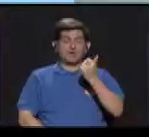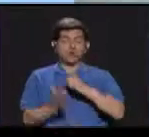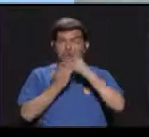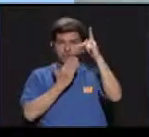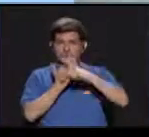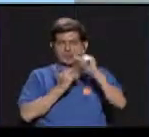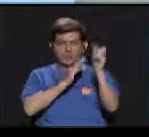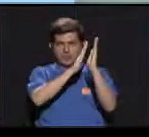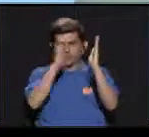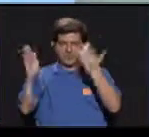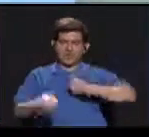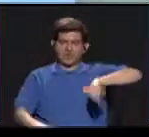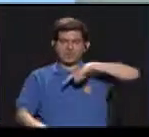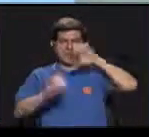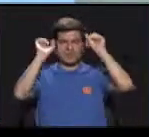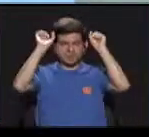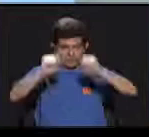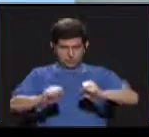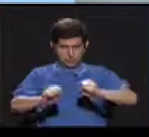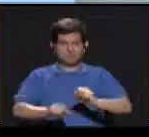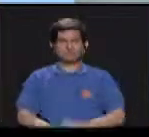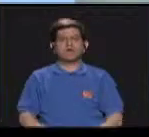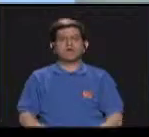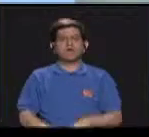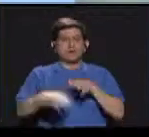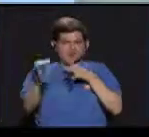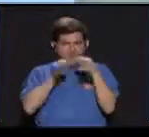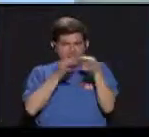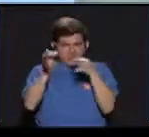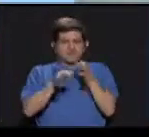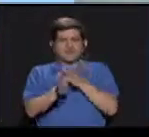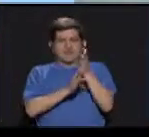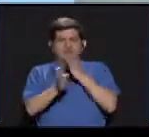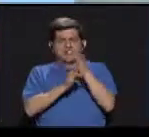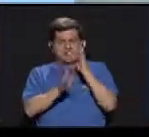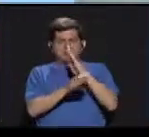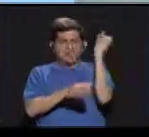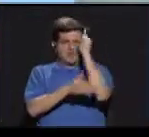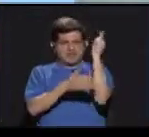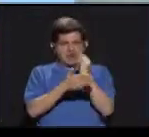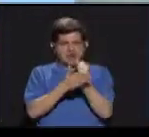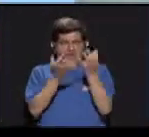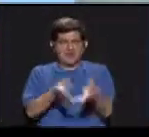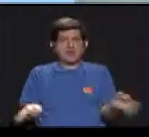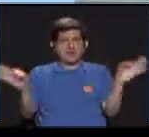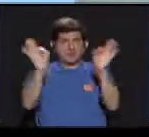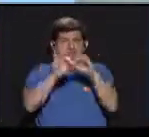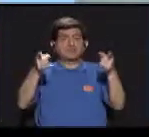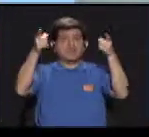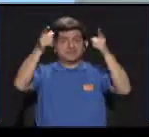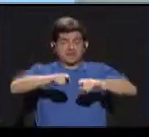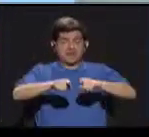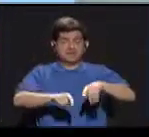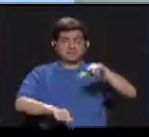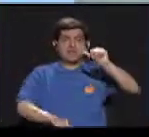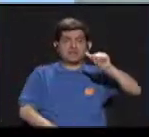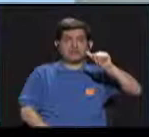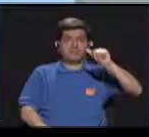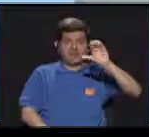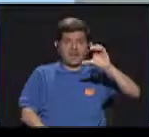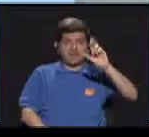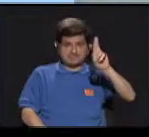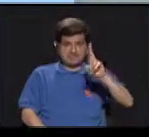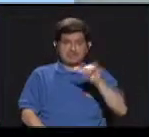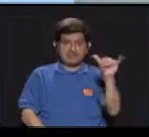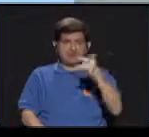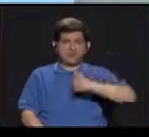Bueno, una edición más de Lunes de Cinemateca en la cual hemos podido dar cuenta de una carrera artística tan entrañable como